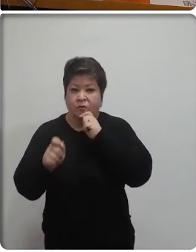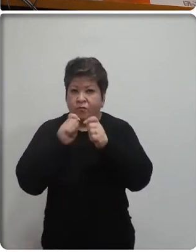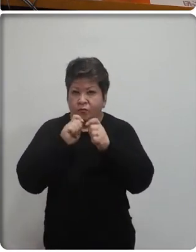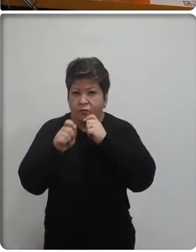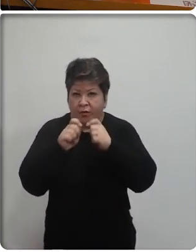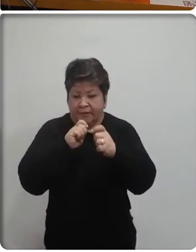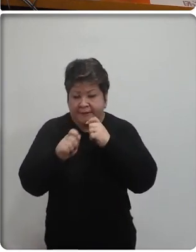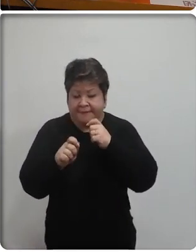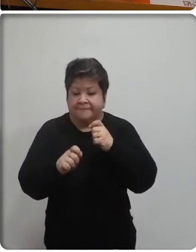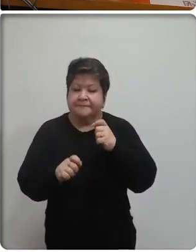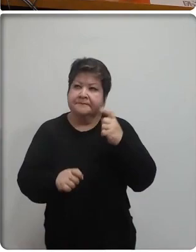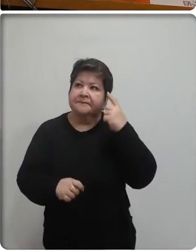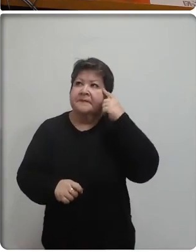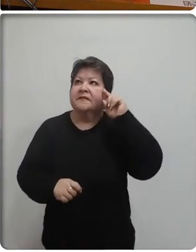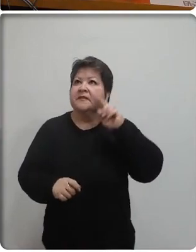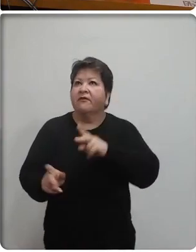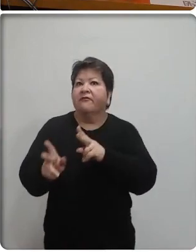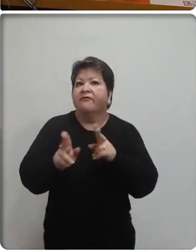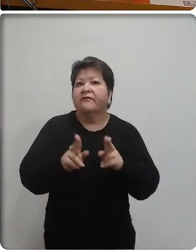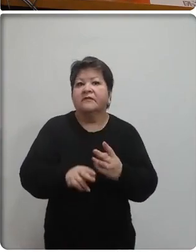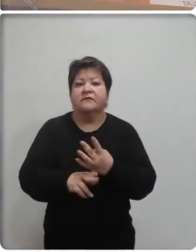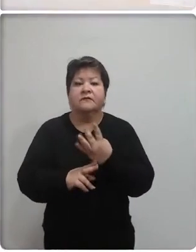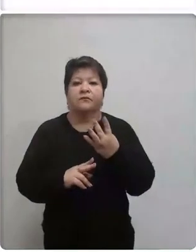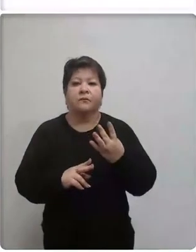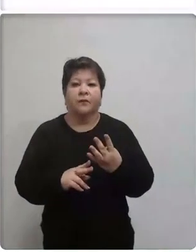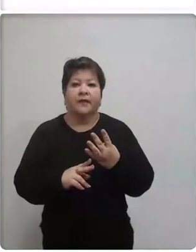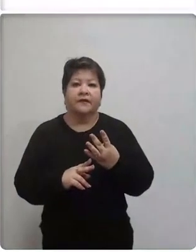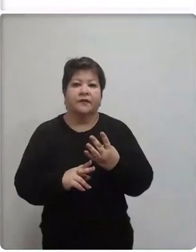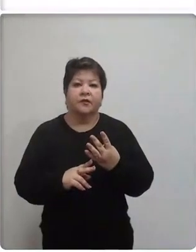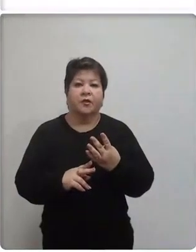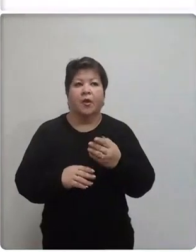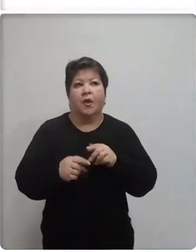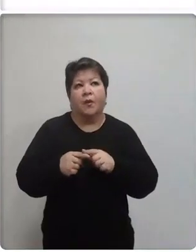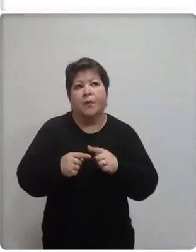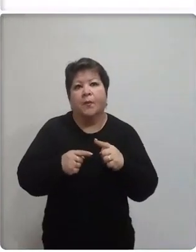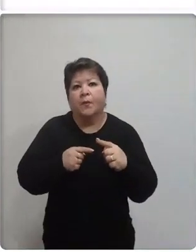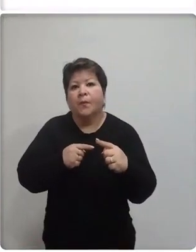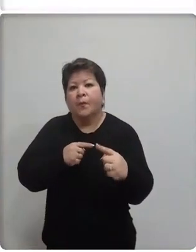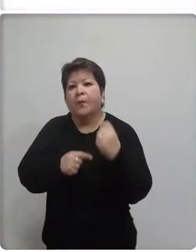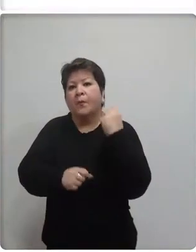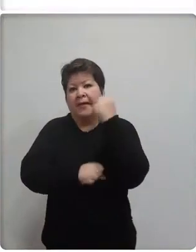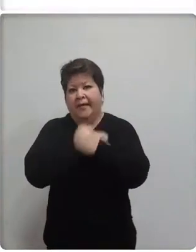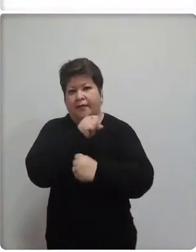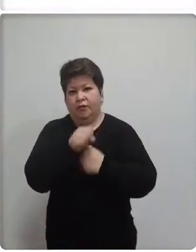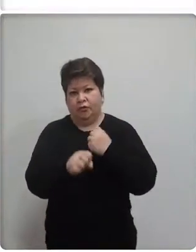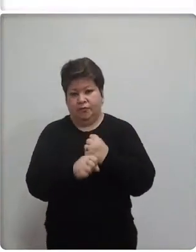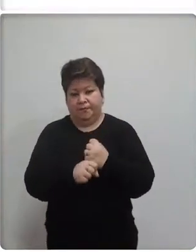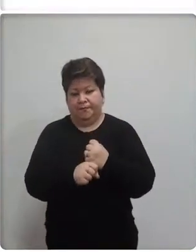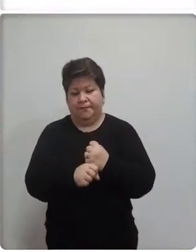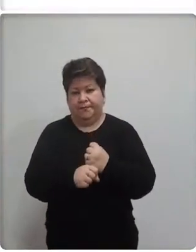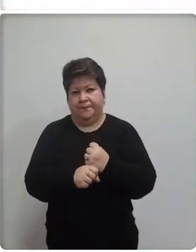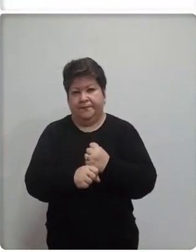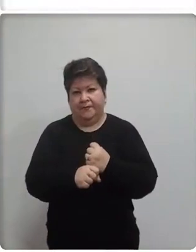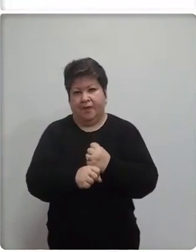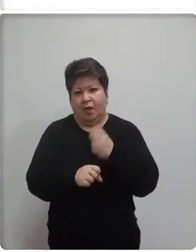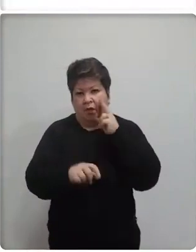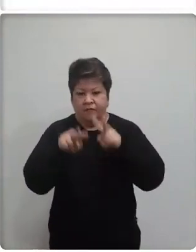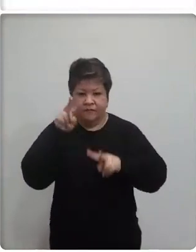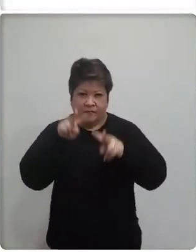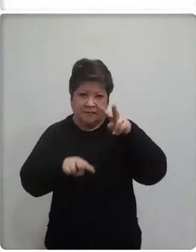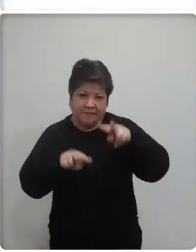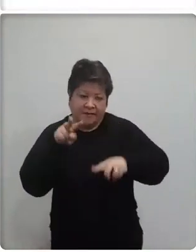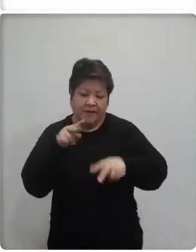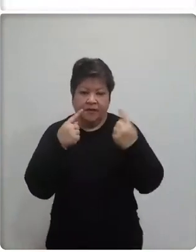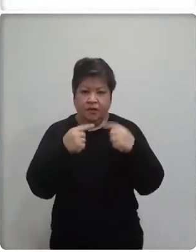estaba pensada una fase 4 que tendría una duración de 1 año, que implicaba la evaluación y el monitoreo de todo aquello que de alguna